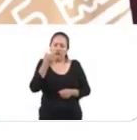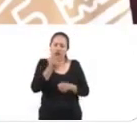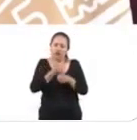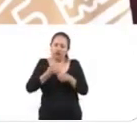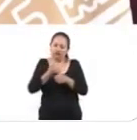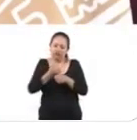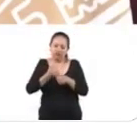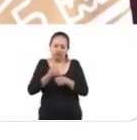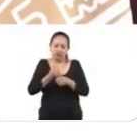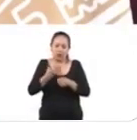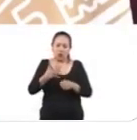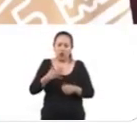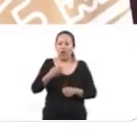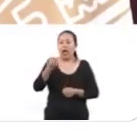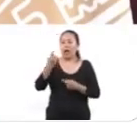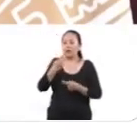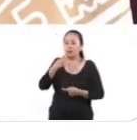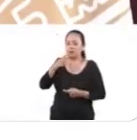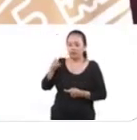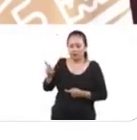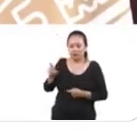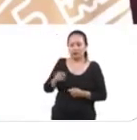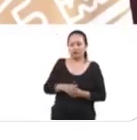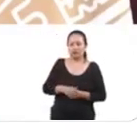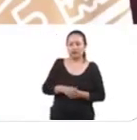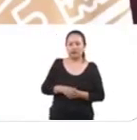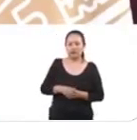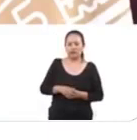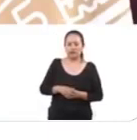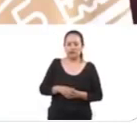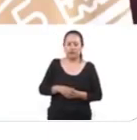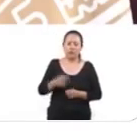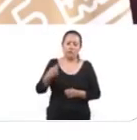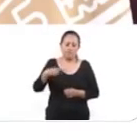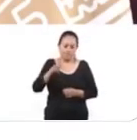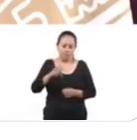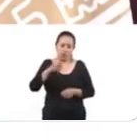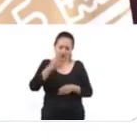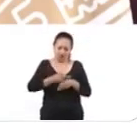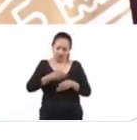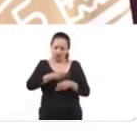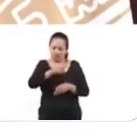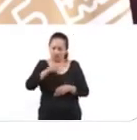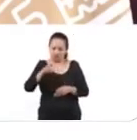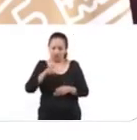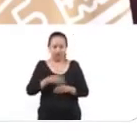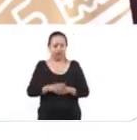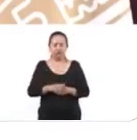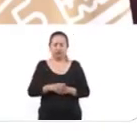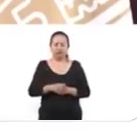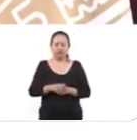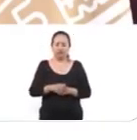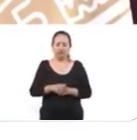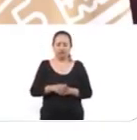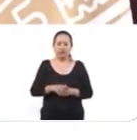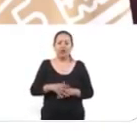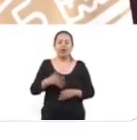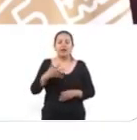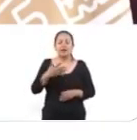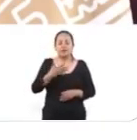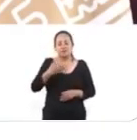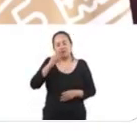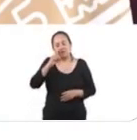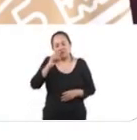o que haya habido una queja formal. Sí sé que hay diversas quejas, pero en particular en este caso pues habría que ver por parte